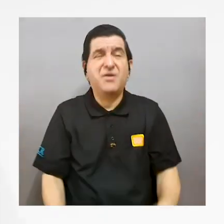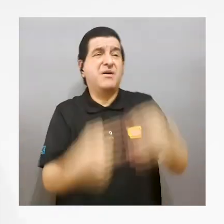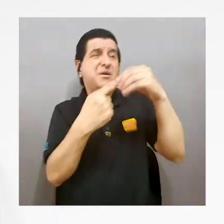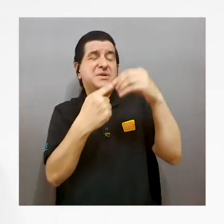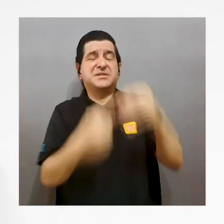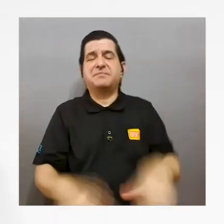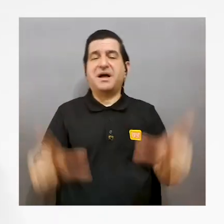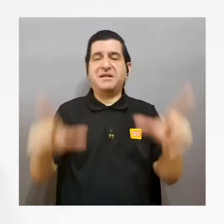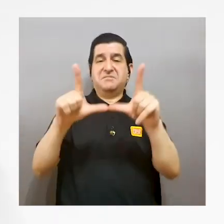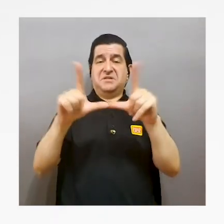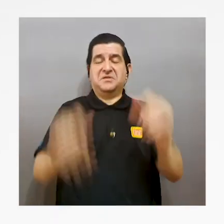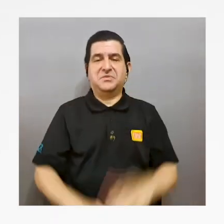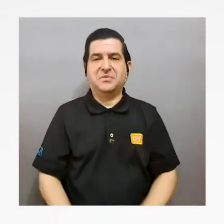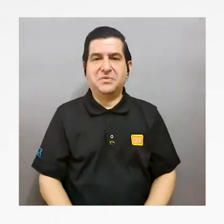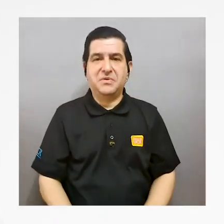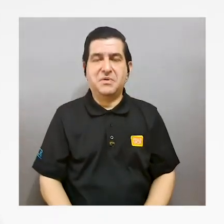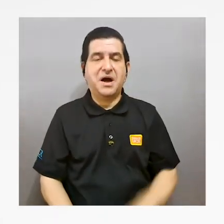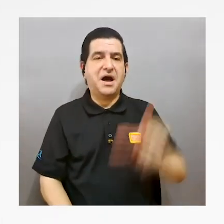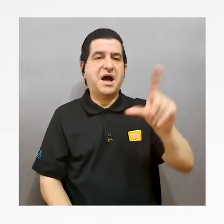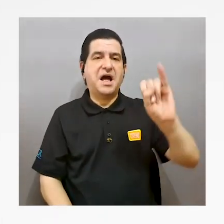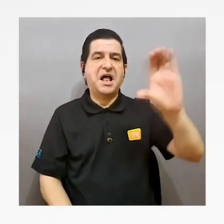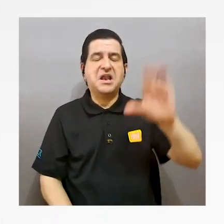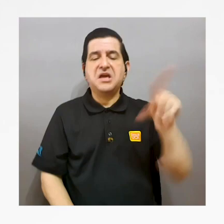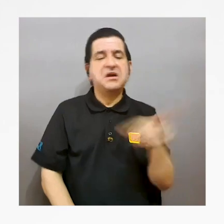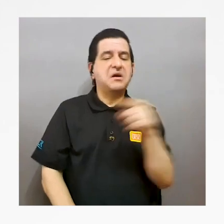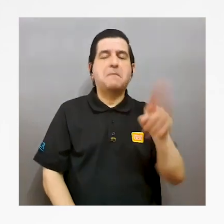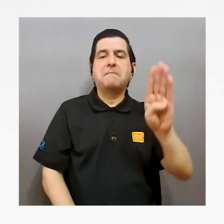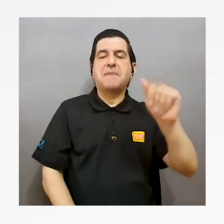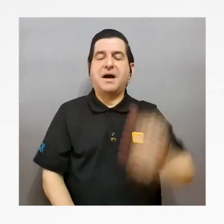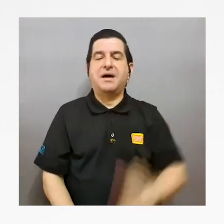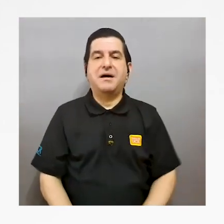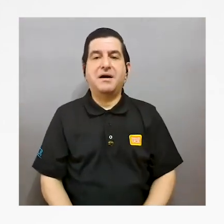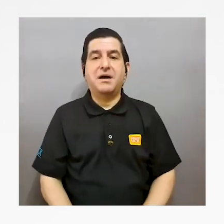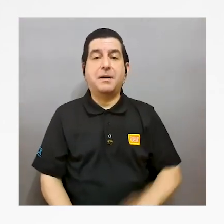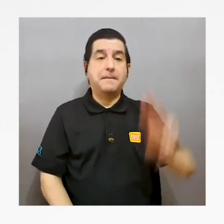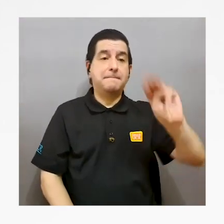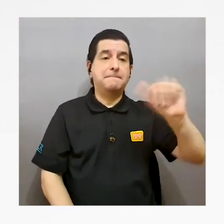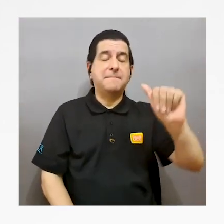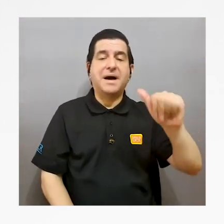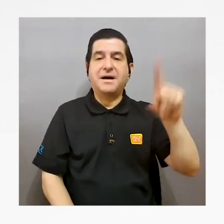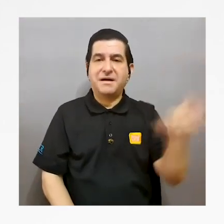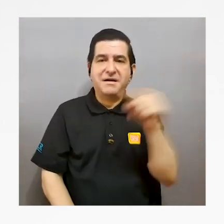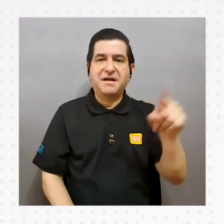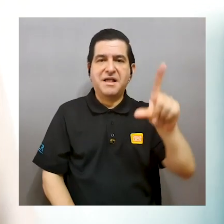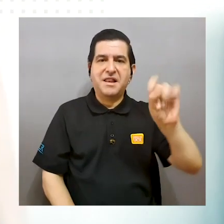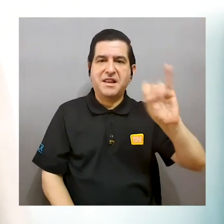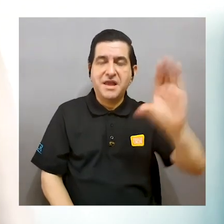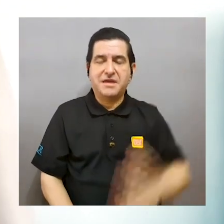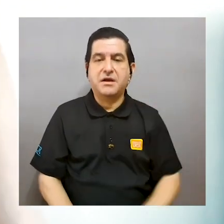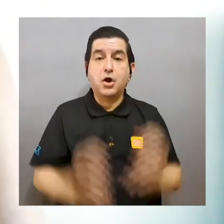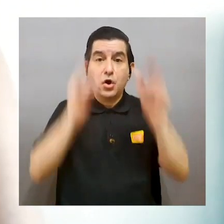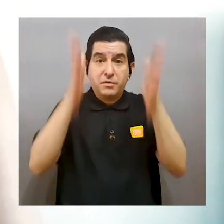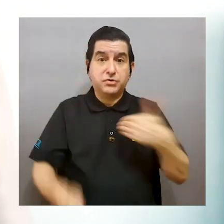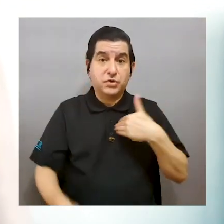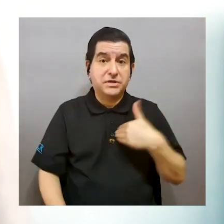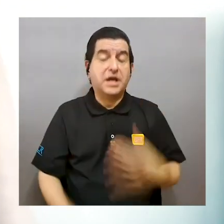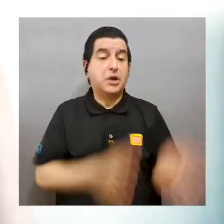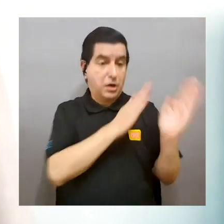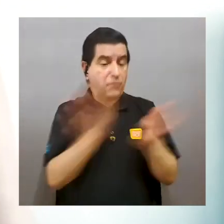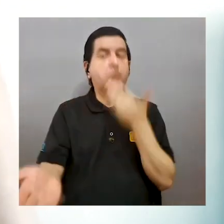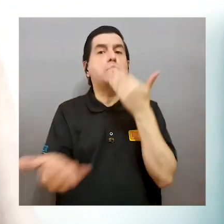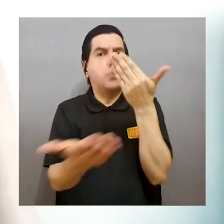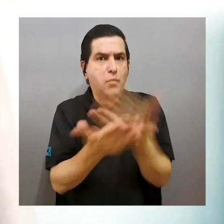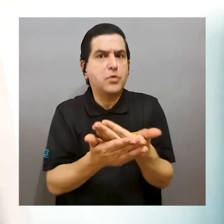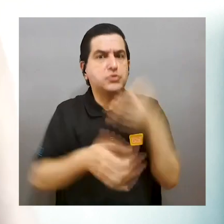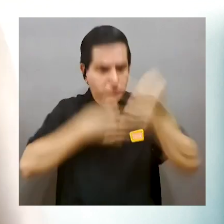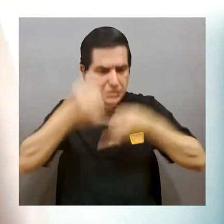lo que priva es el título. Entonces, licenciatura mata bachillerato, maestría mata licenciatura. Puede ser que un docente tenga una